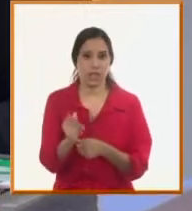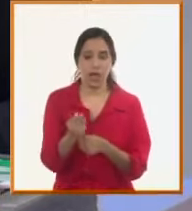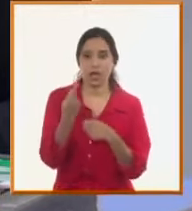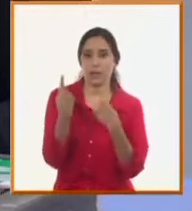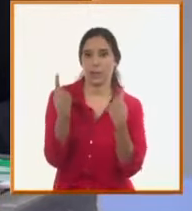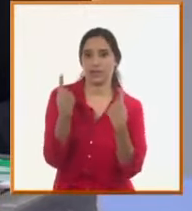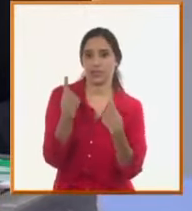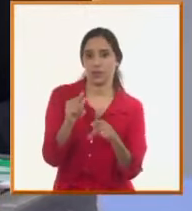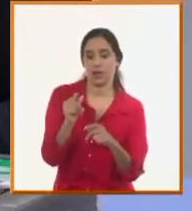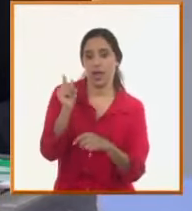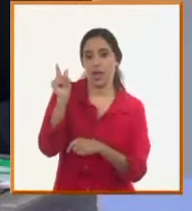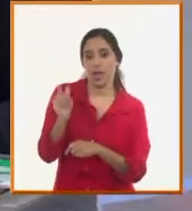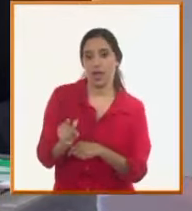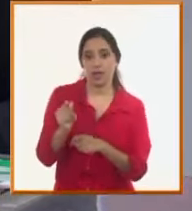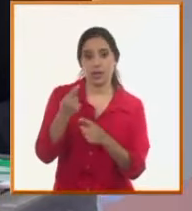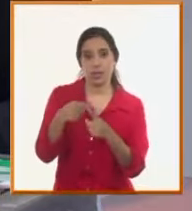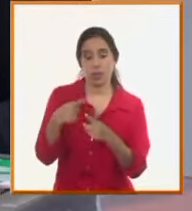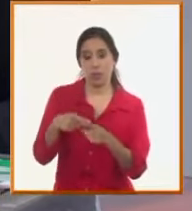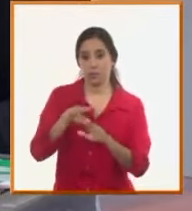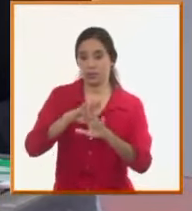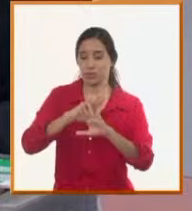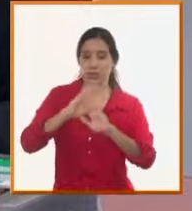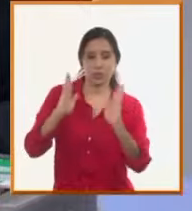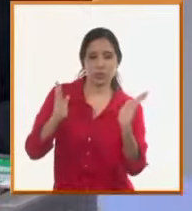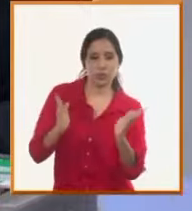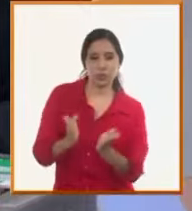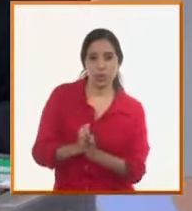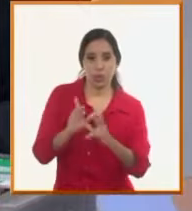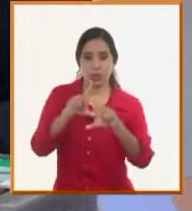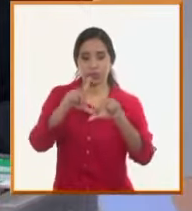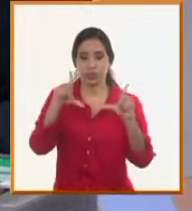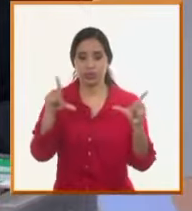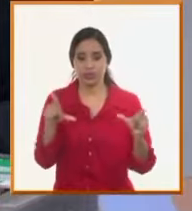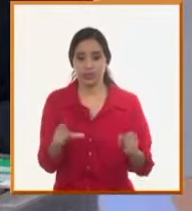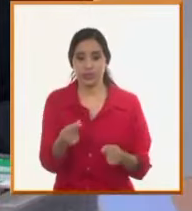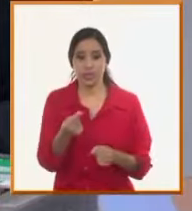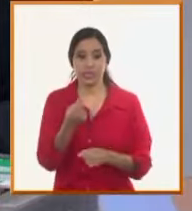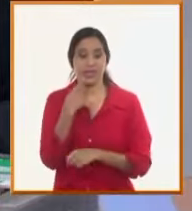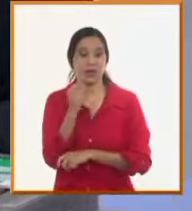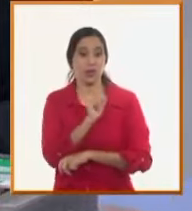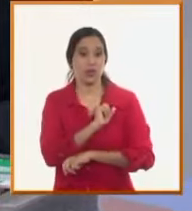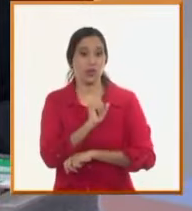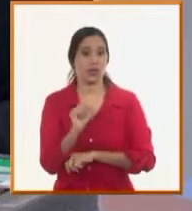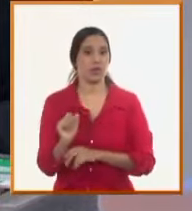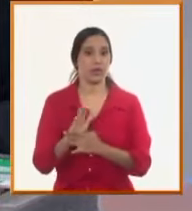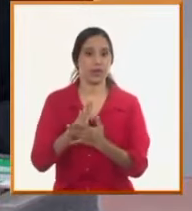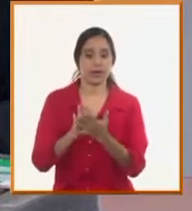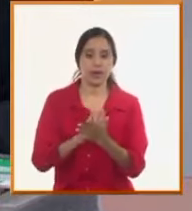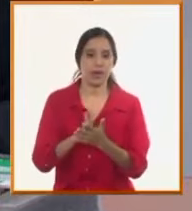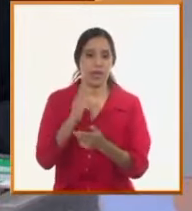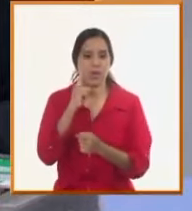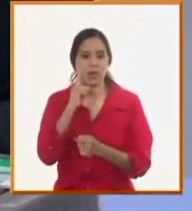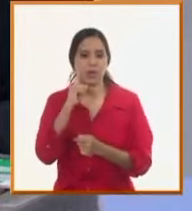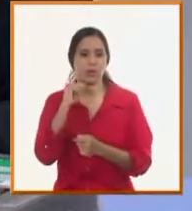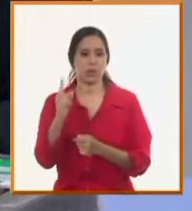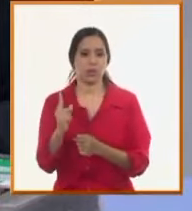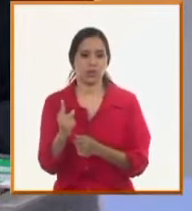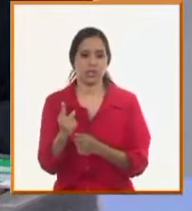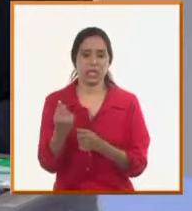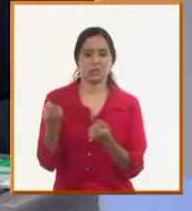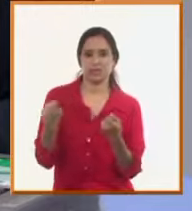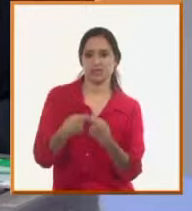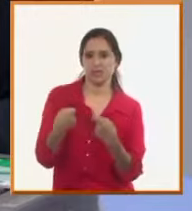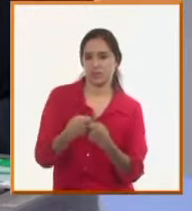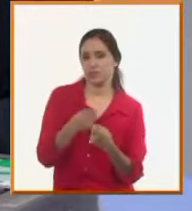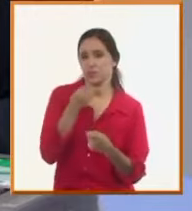de personas en sentido general en la población cubana que no logran o que escuchan lo negativo del seguro y no las bondades, los beneficios